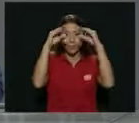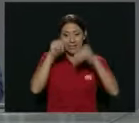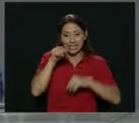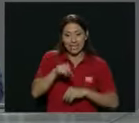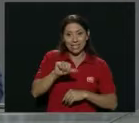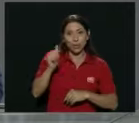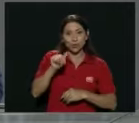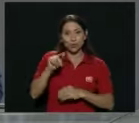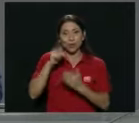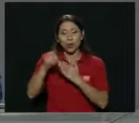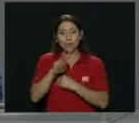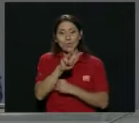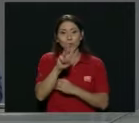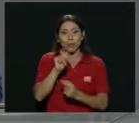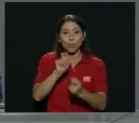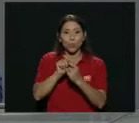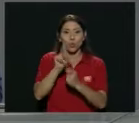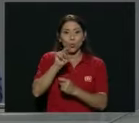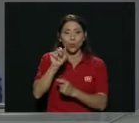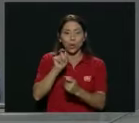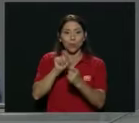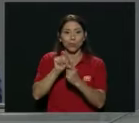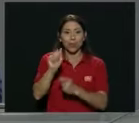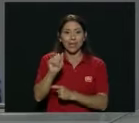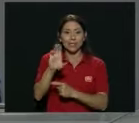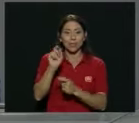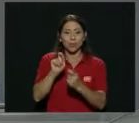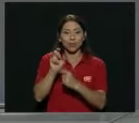invito a buscar más información sobre este y otros programas en